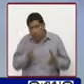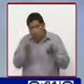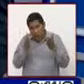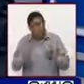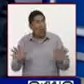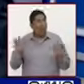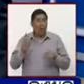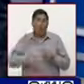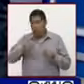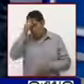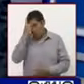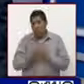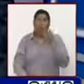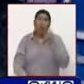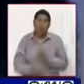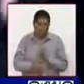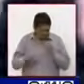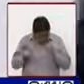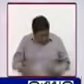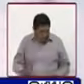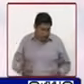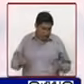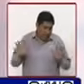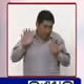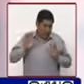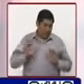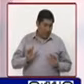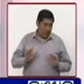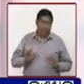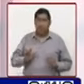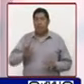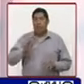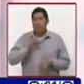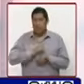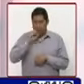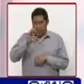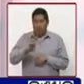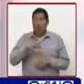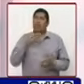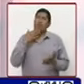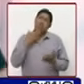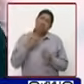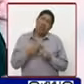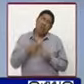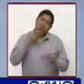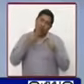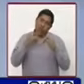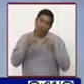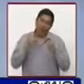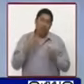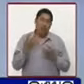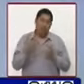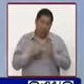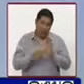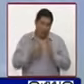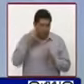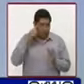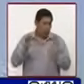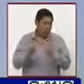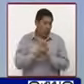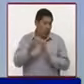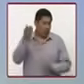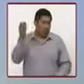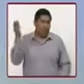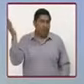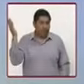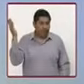maneras. Ya no se puede confiar en nadie. Bueno, yo quiero darle, si podemos llamarlo de alguna manera, una buena noticia, pero antes le quiero mostrar una imagen que